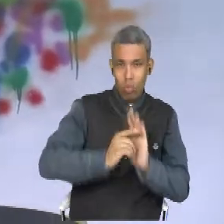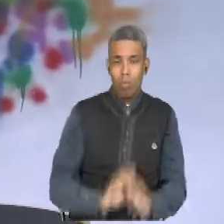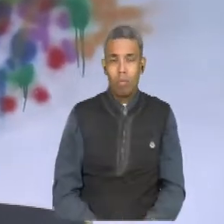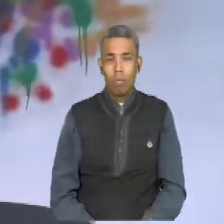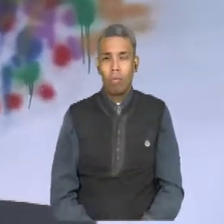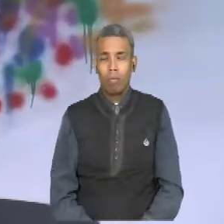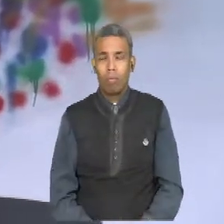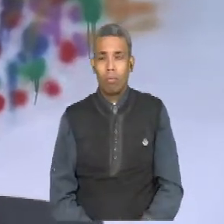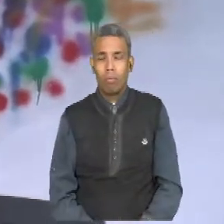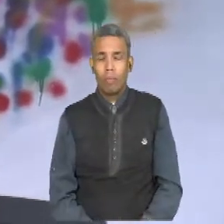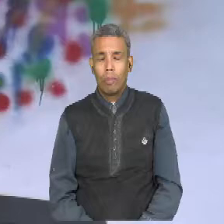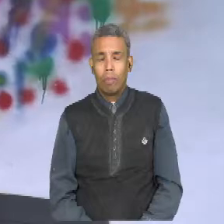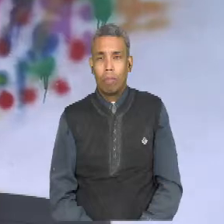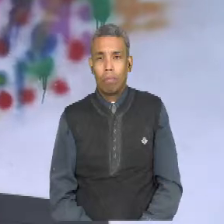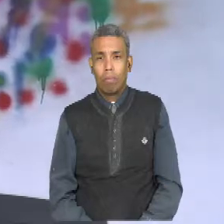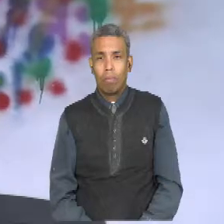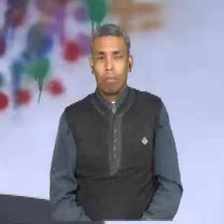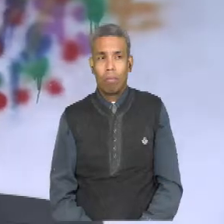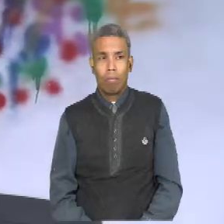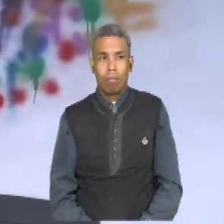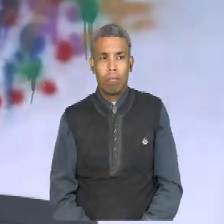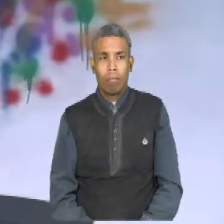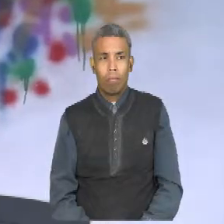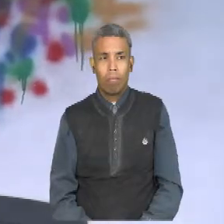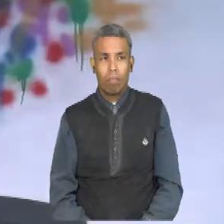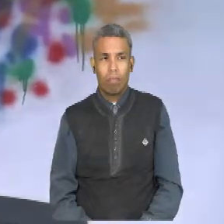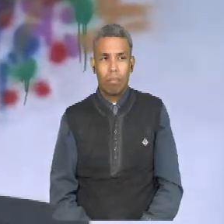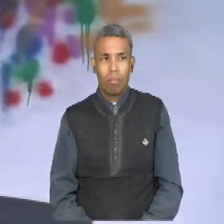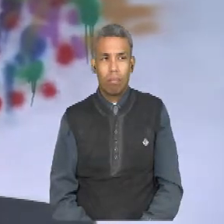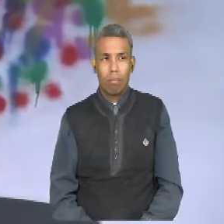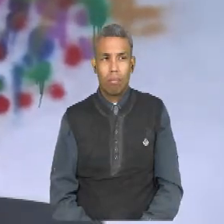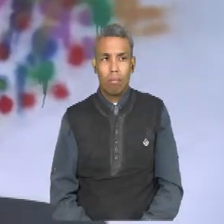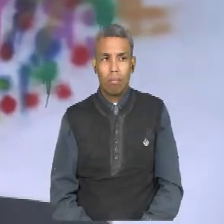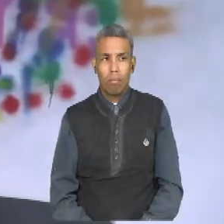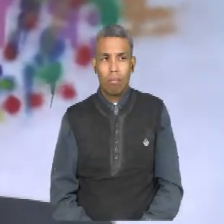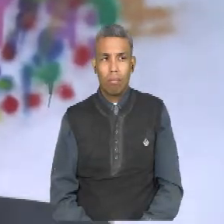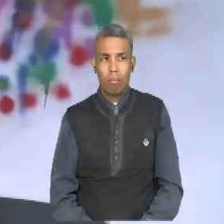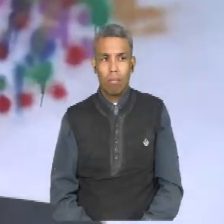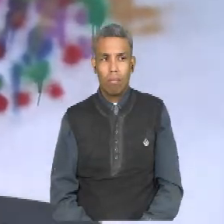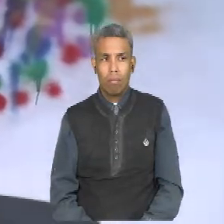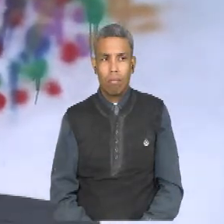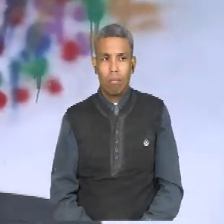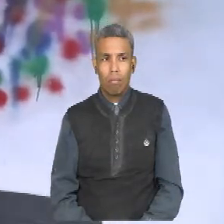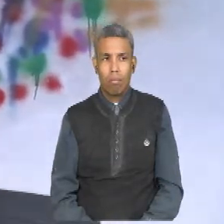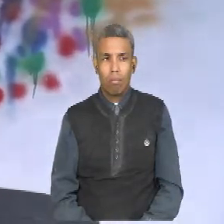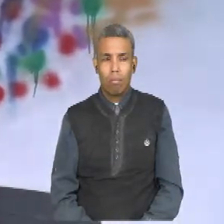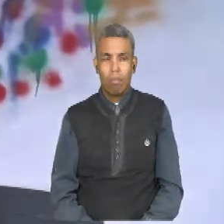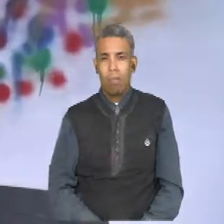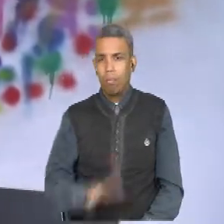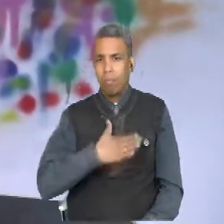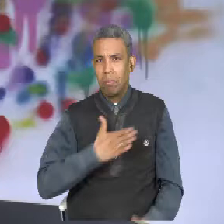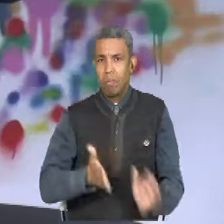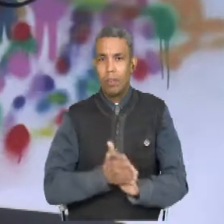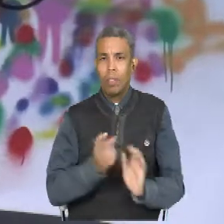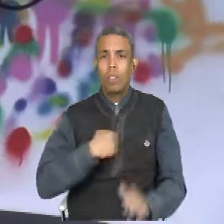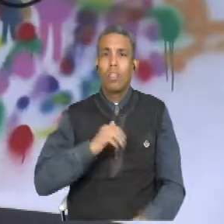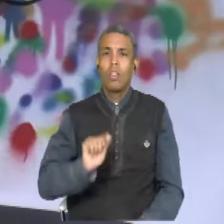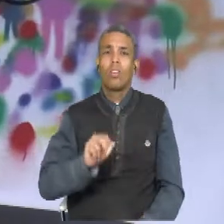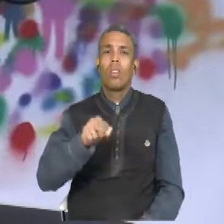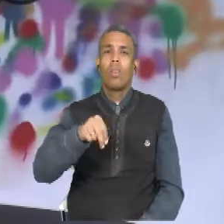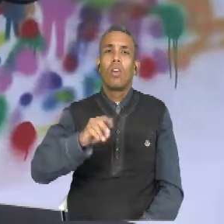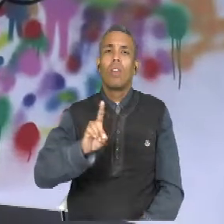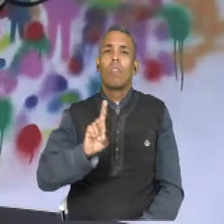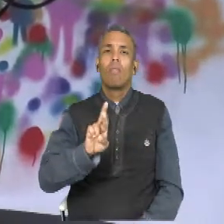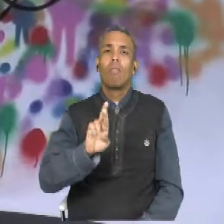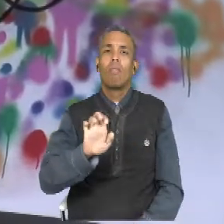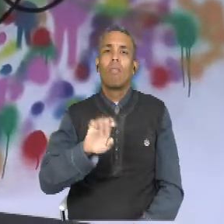constantes, podemos trabajarlo entre máximo 10 rondas, mínimo 8 rondas. ¿Listo? Soy Andrés Durán de Zona